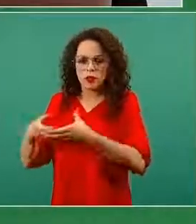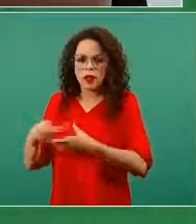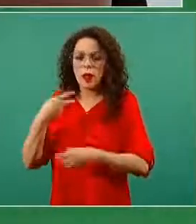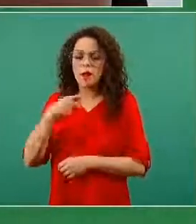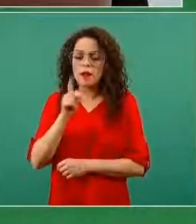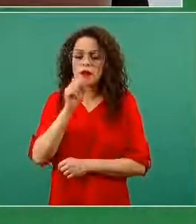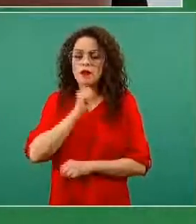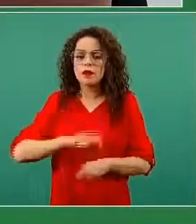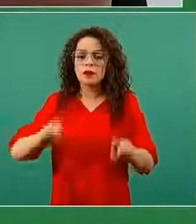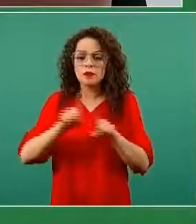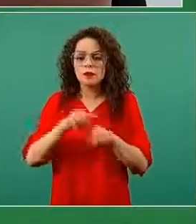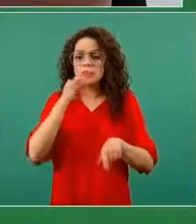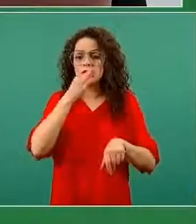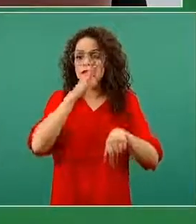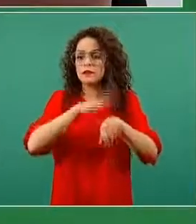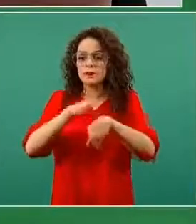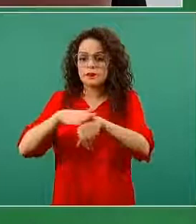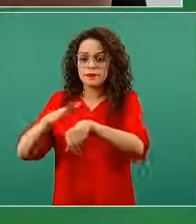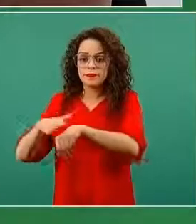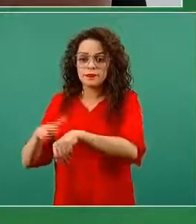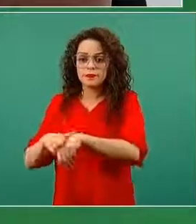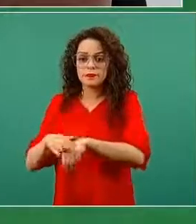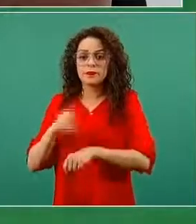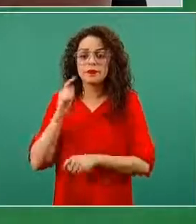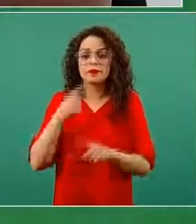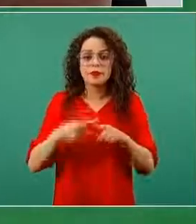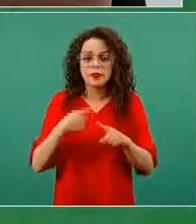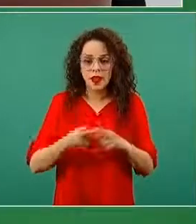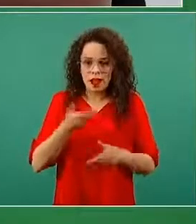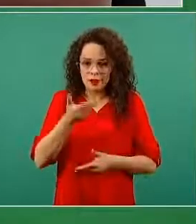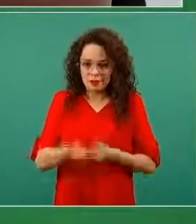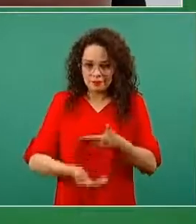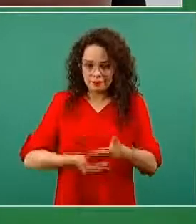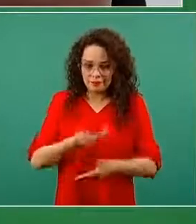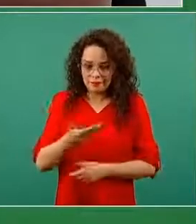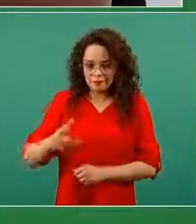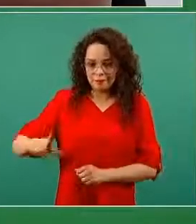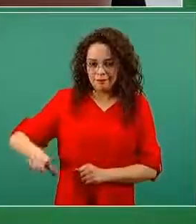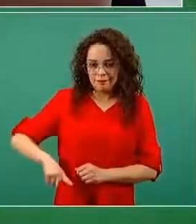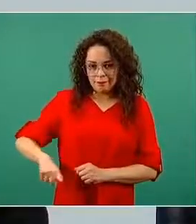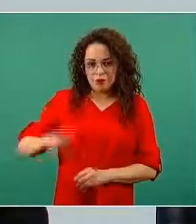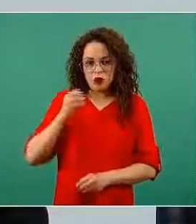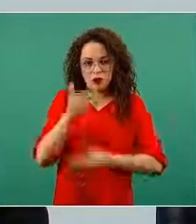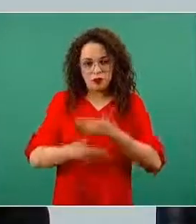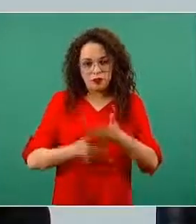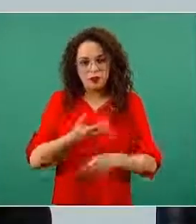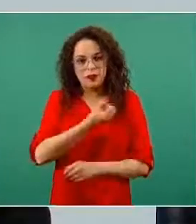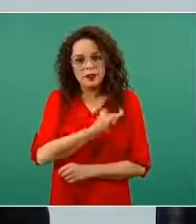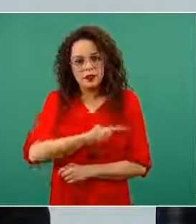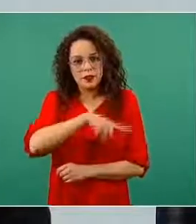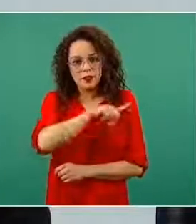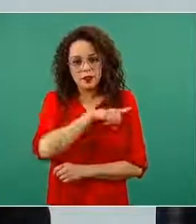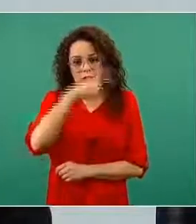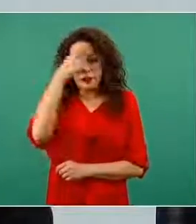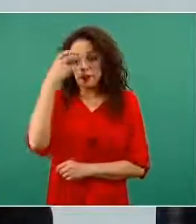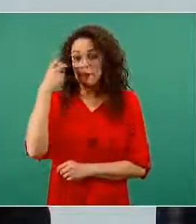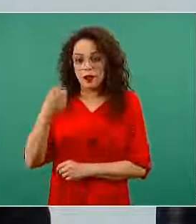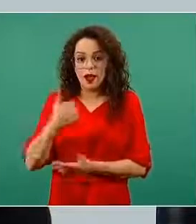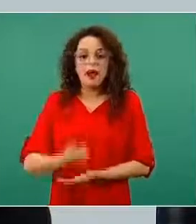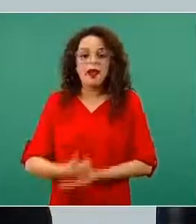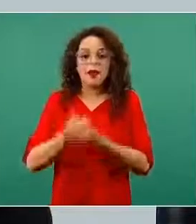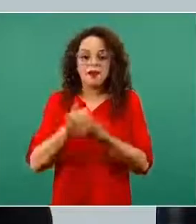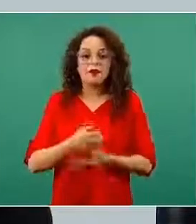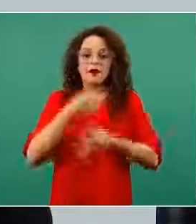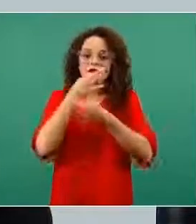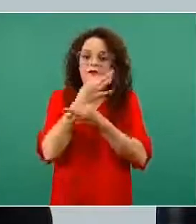están alertados todos los prestadores de servicios de salud para igualmente reiterar este mensaje de que